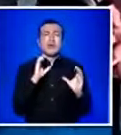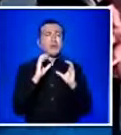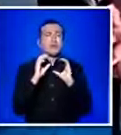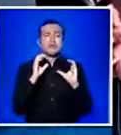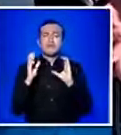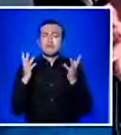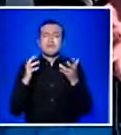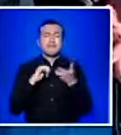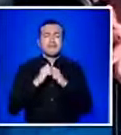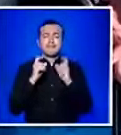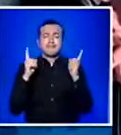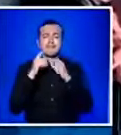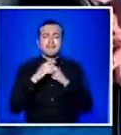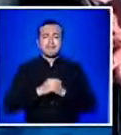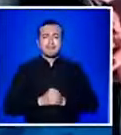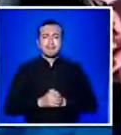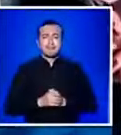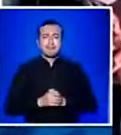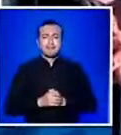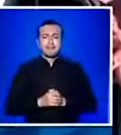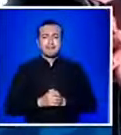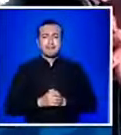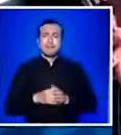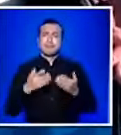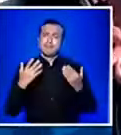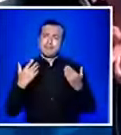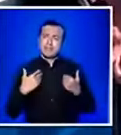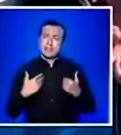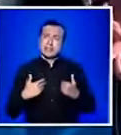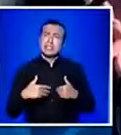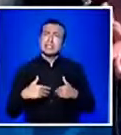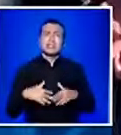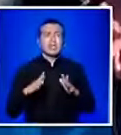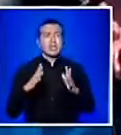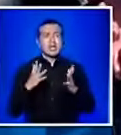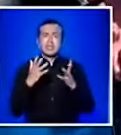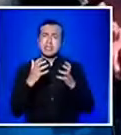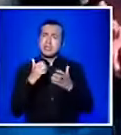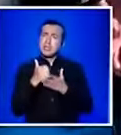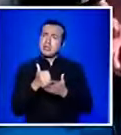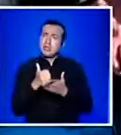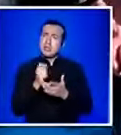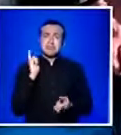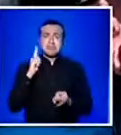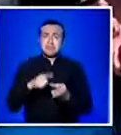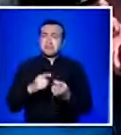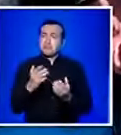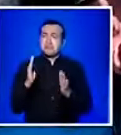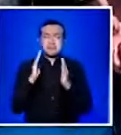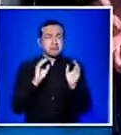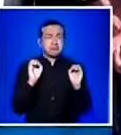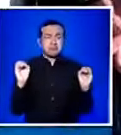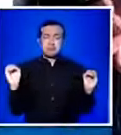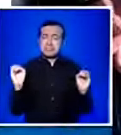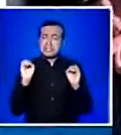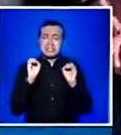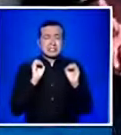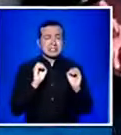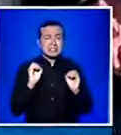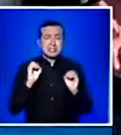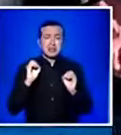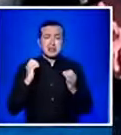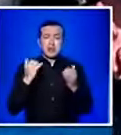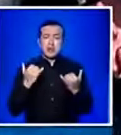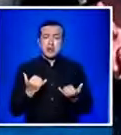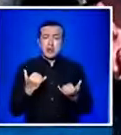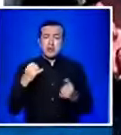porque ya hemos hecho todo lo posible porque nos ayudan, pero no hay oídos de nada. La luz, fíjese, hoy